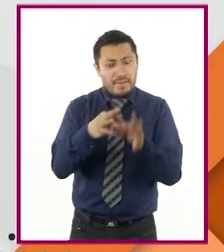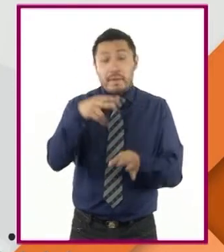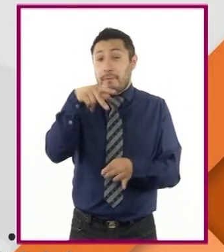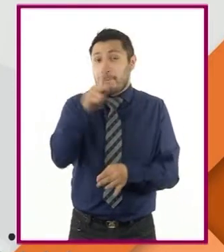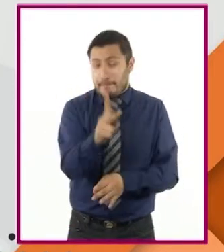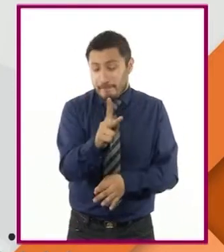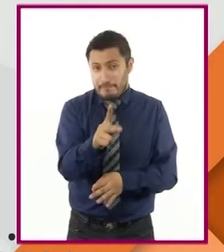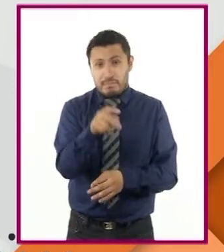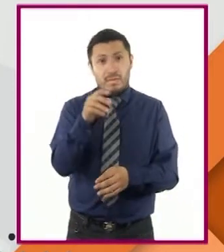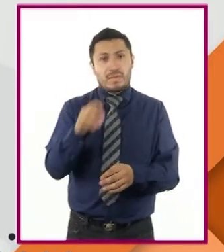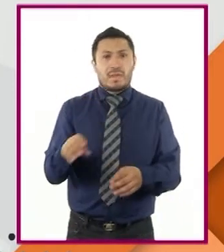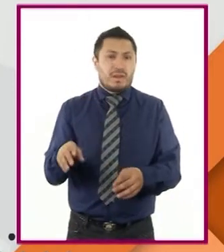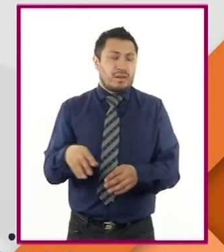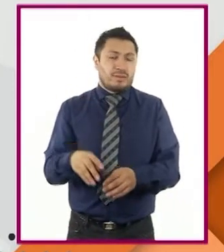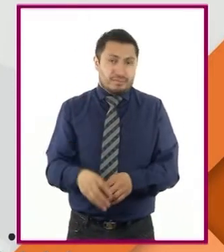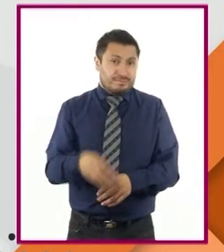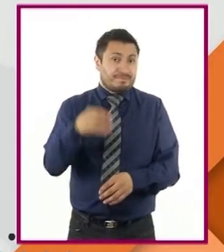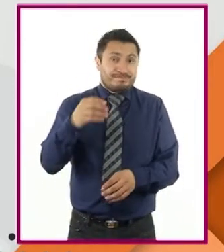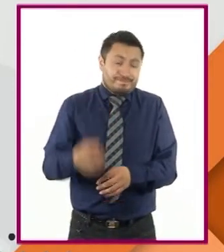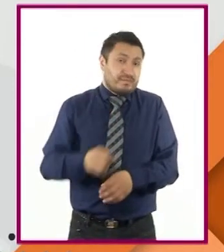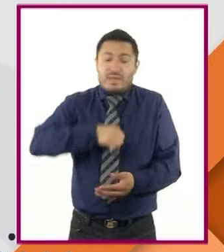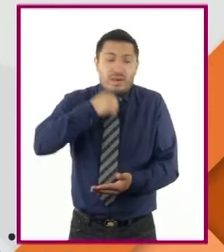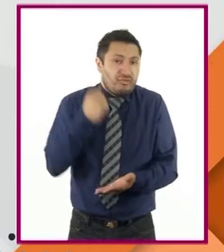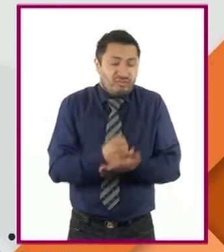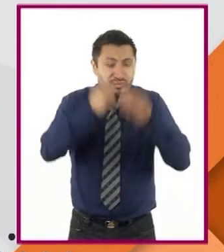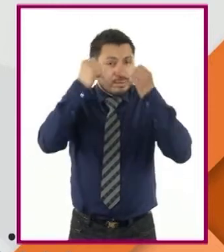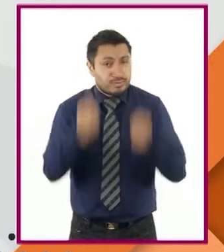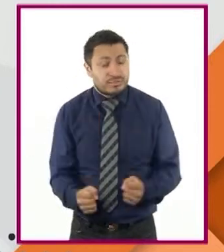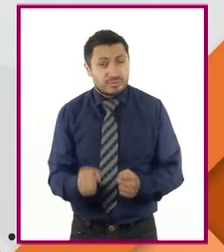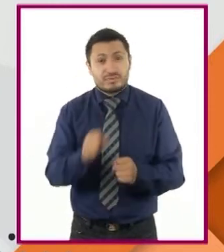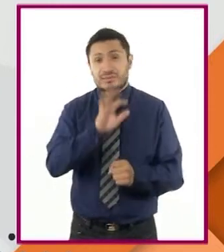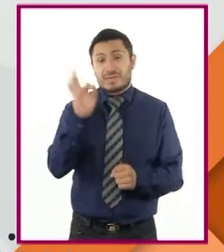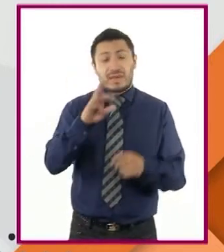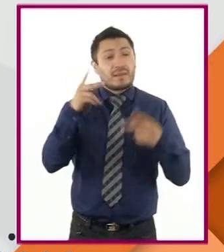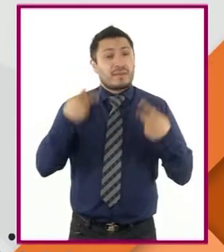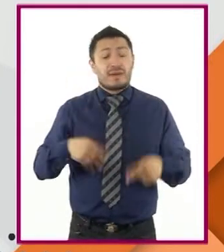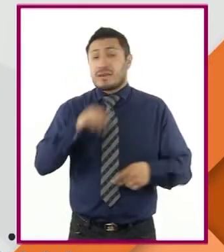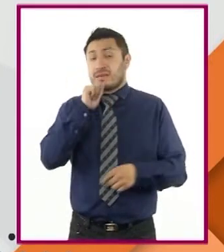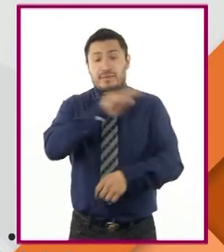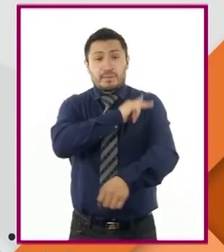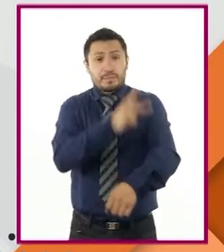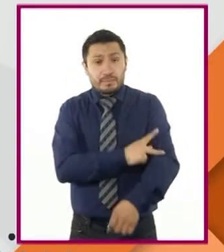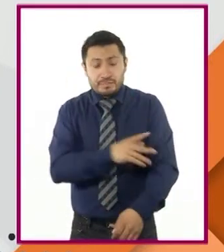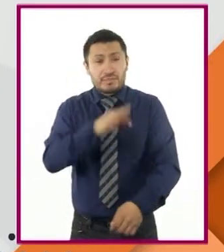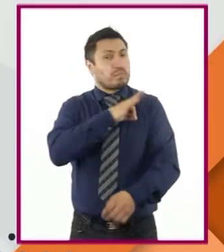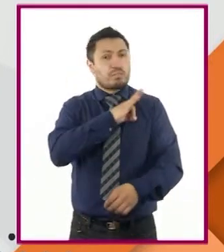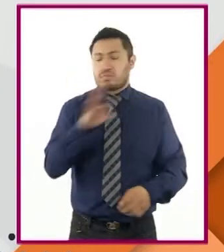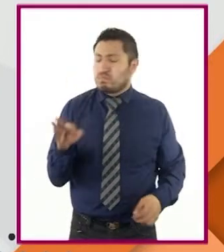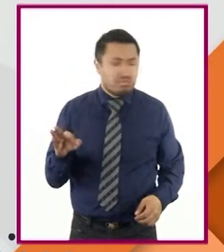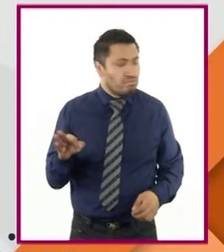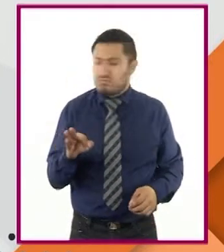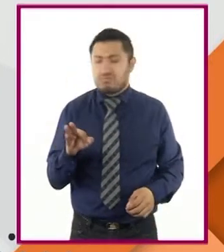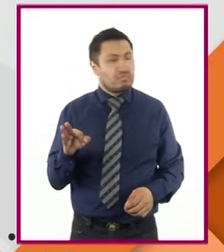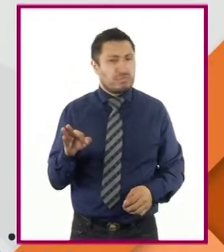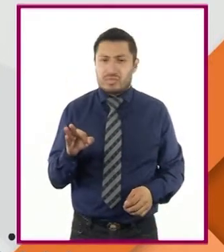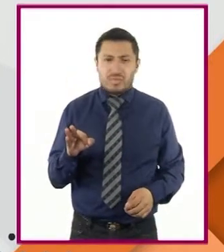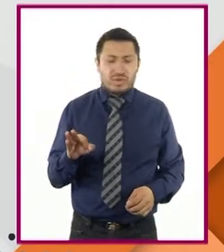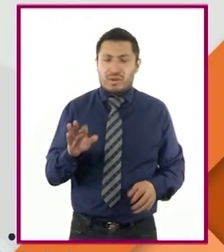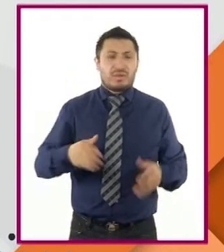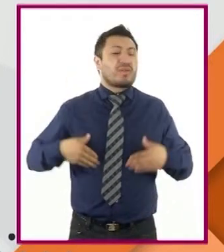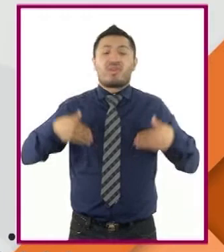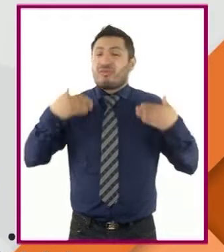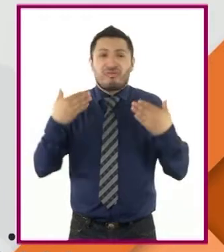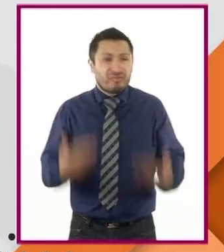todo, inevitable. Casi nadie con poder o influencia, ni siquiera en el mundo occidental, confiaba